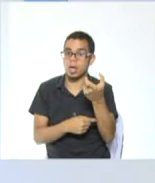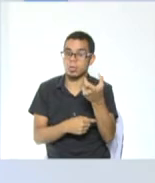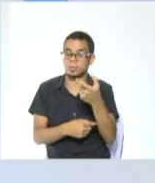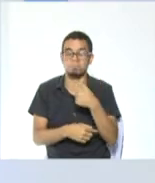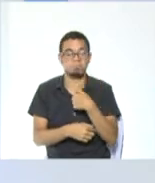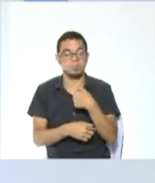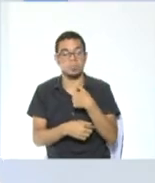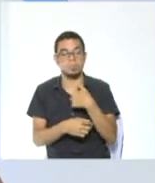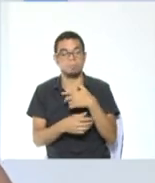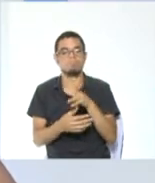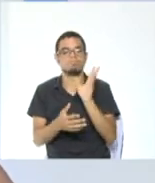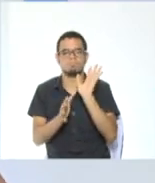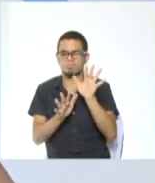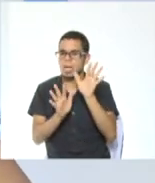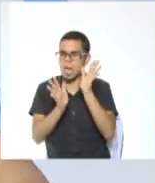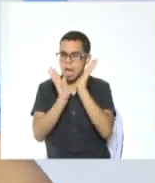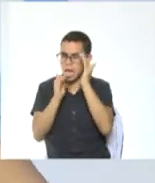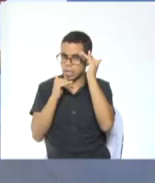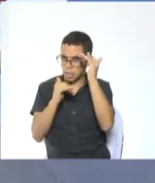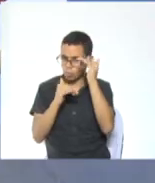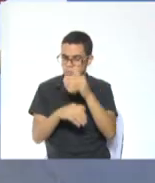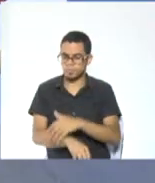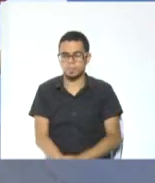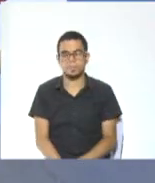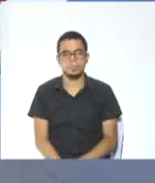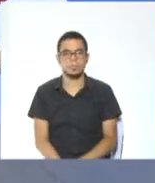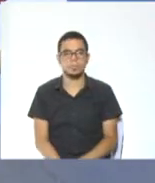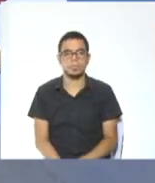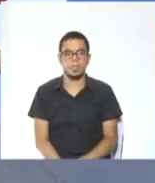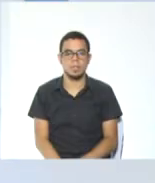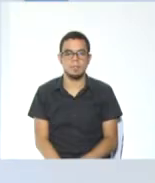a realizar una lectura.